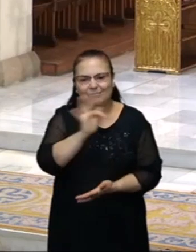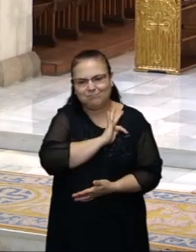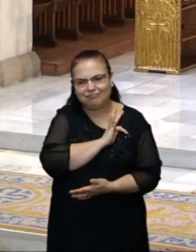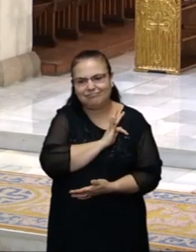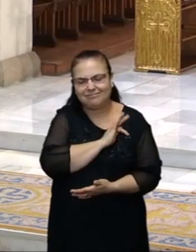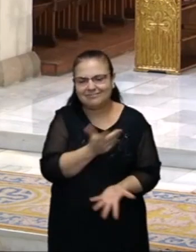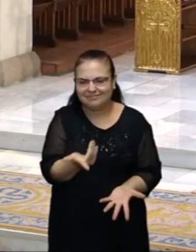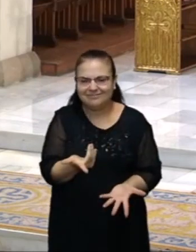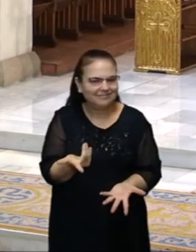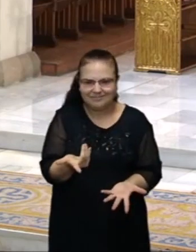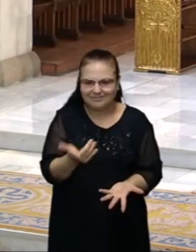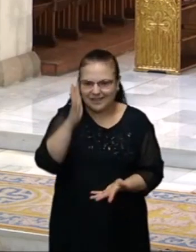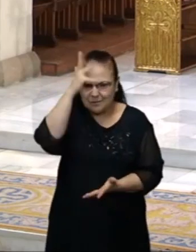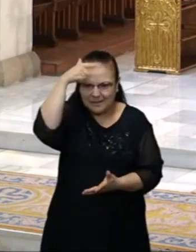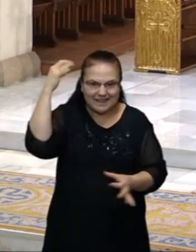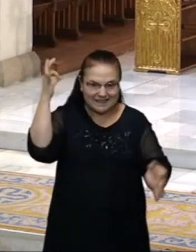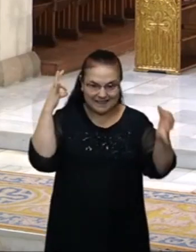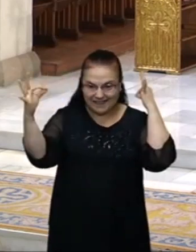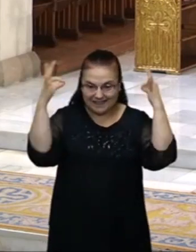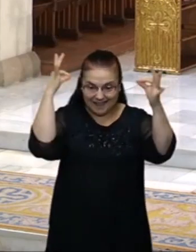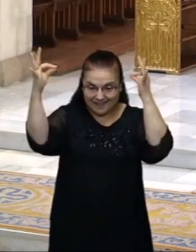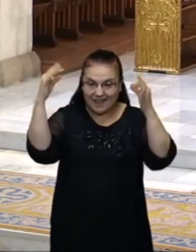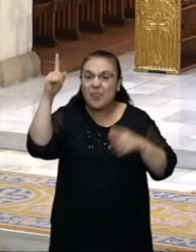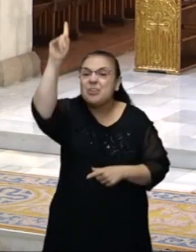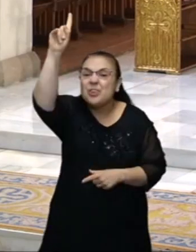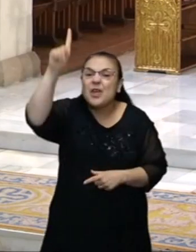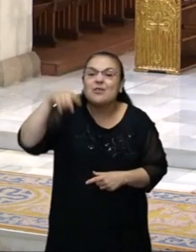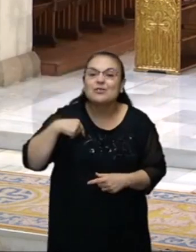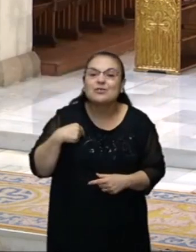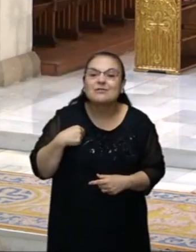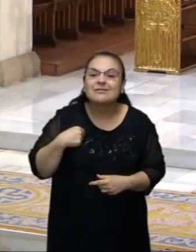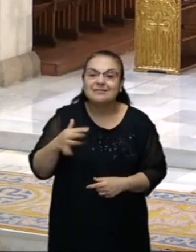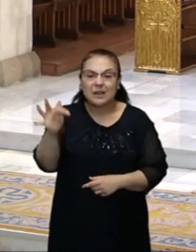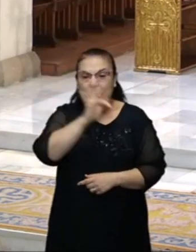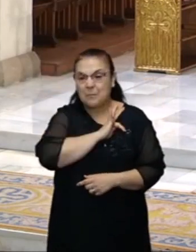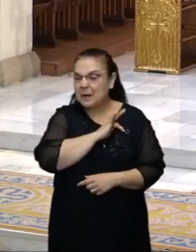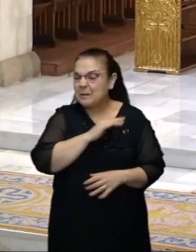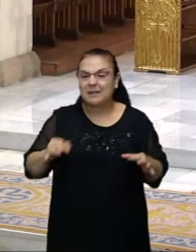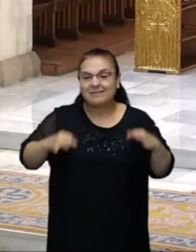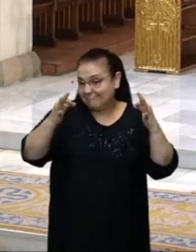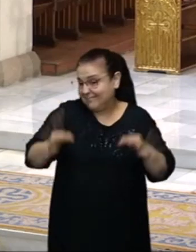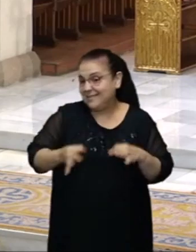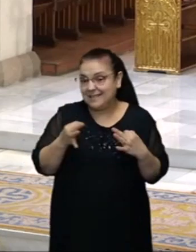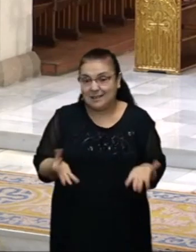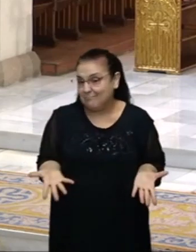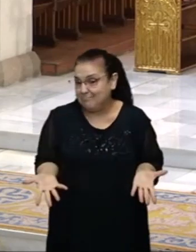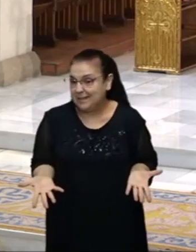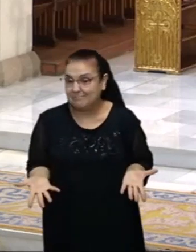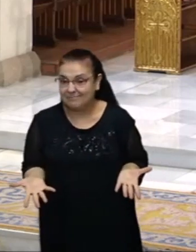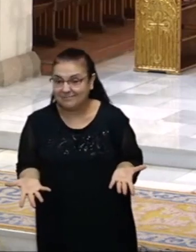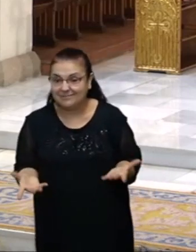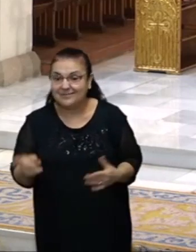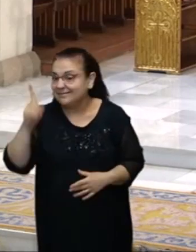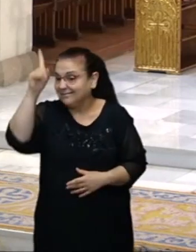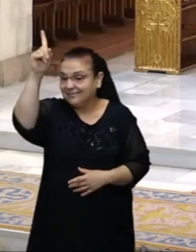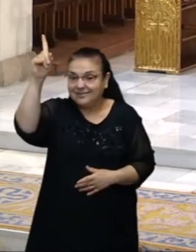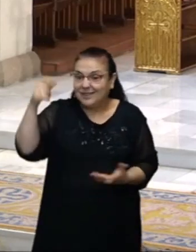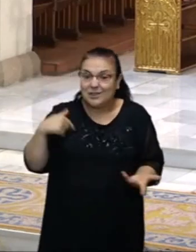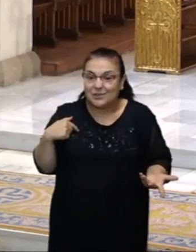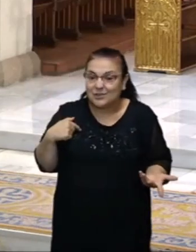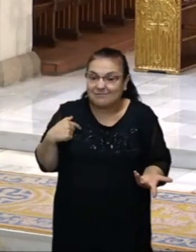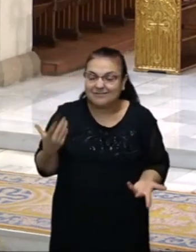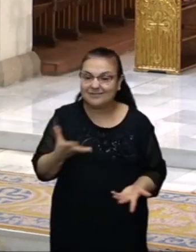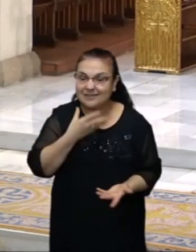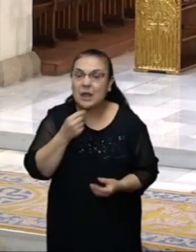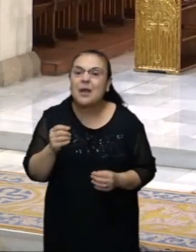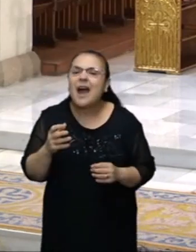un detalle. Dios es el mejor pagador de todos. Dios es el que mejor te puede recompensar. Hazlo